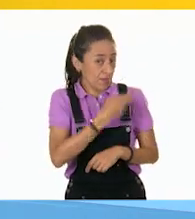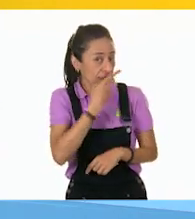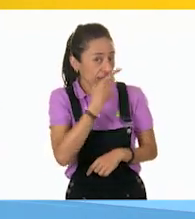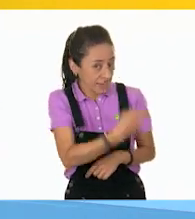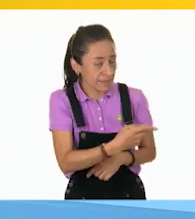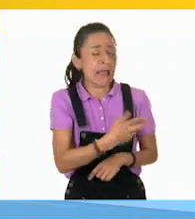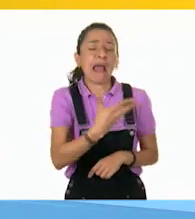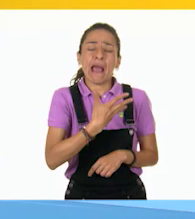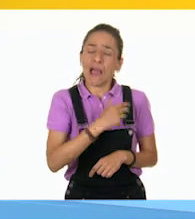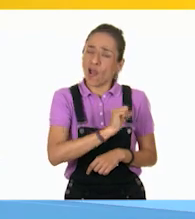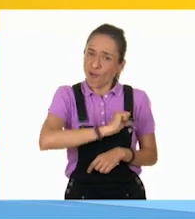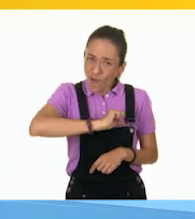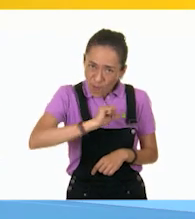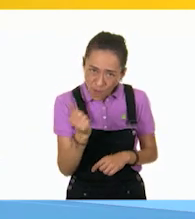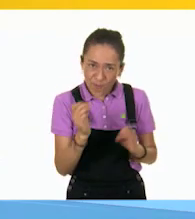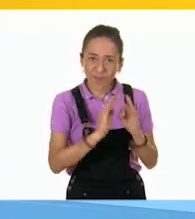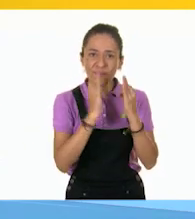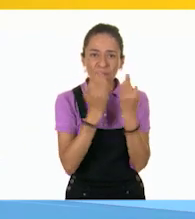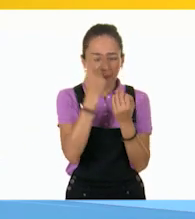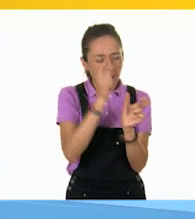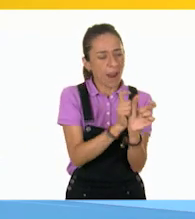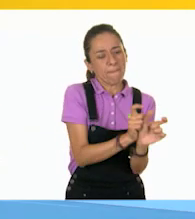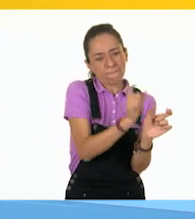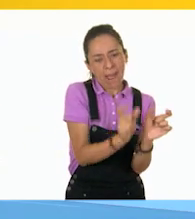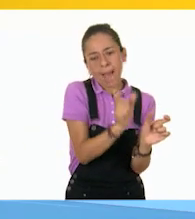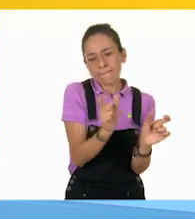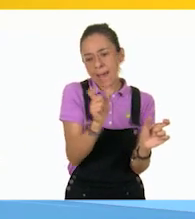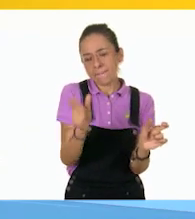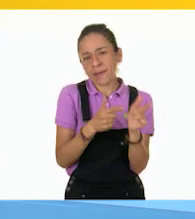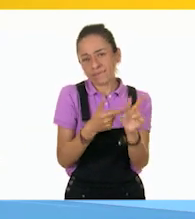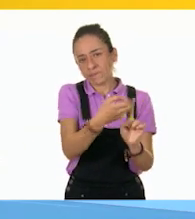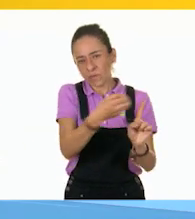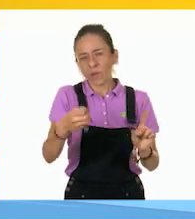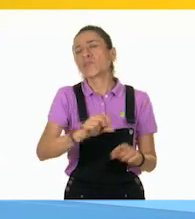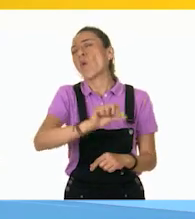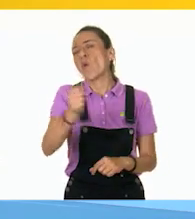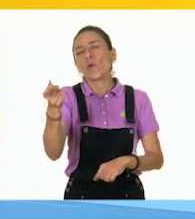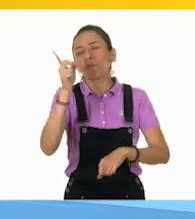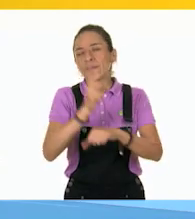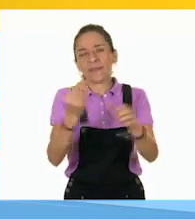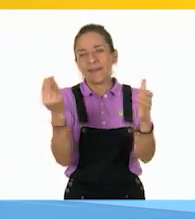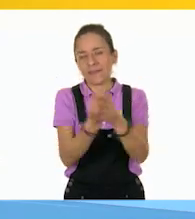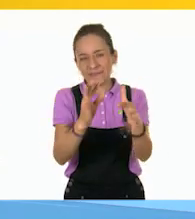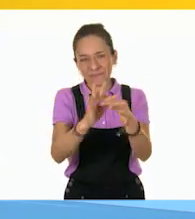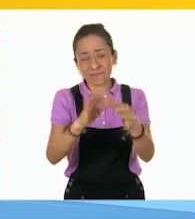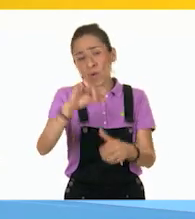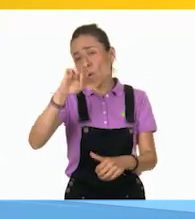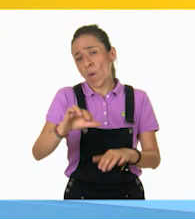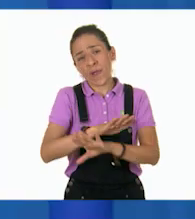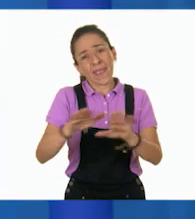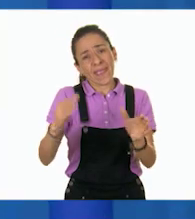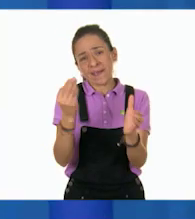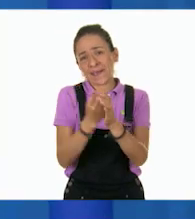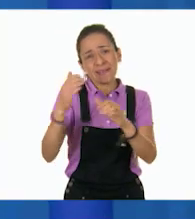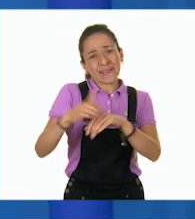otras sucesiones que analizaremos en otra clase. Por hoy llegamos al final de nuestra clase.